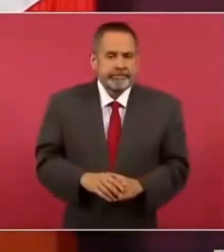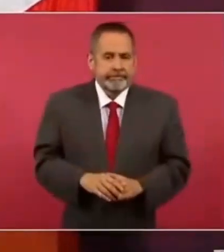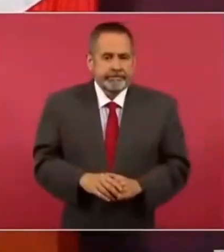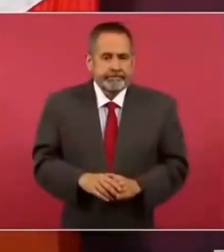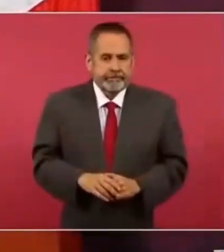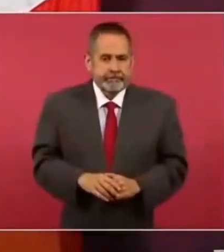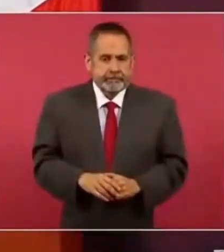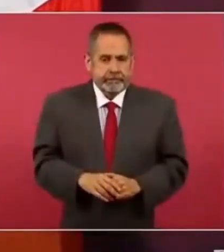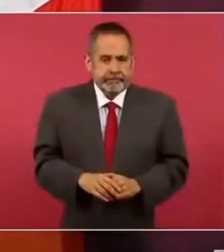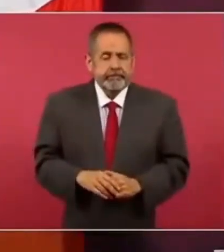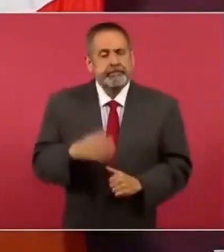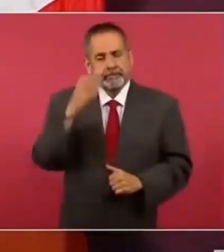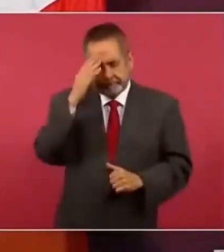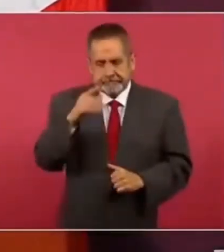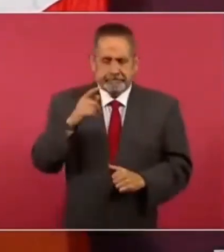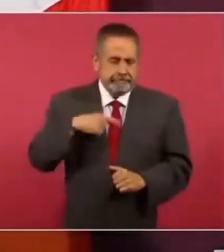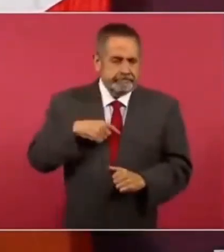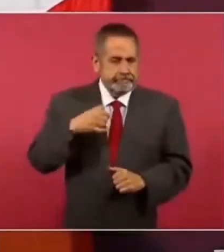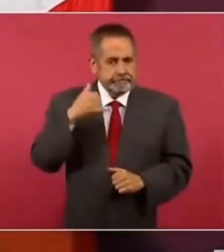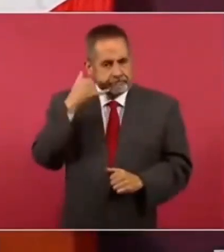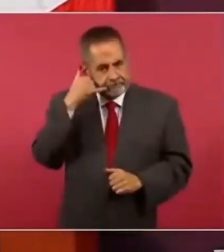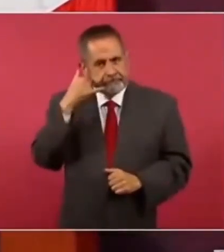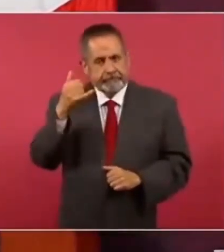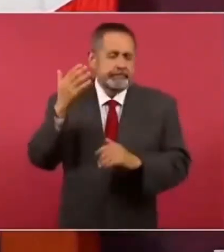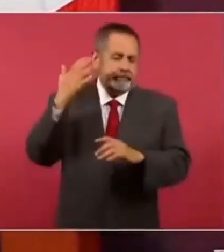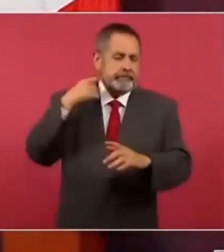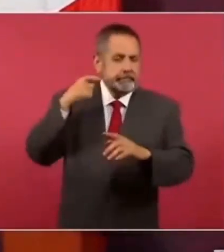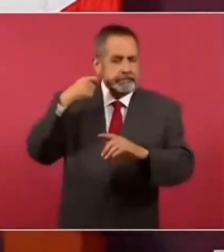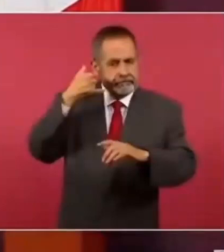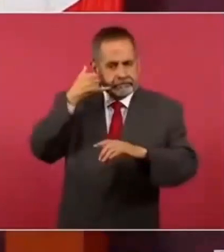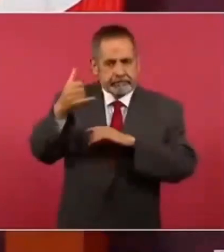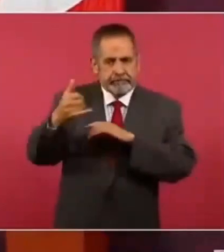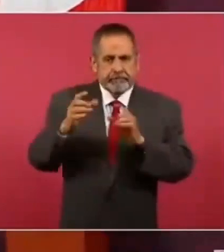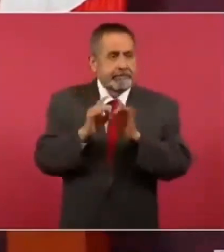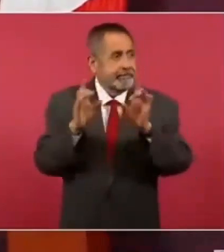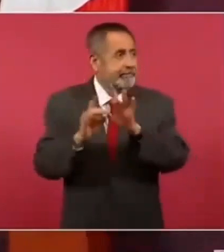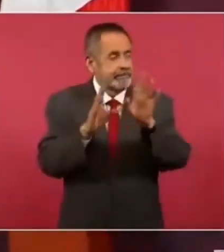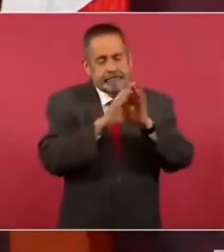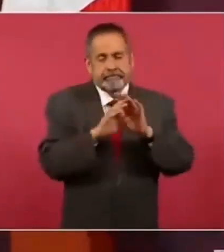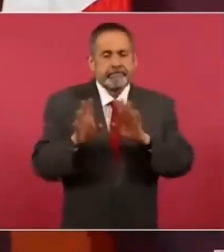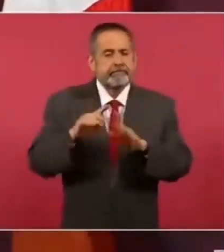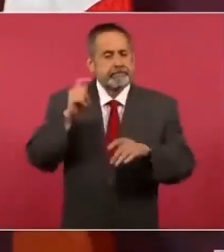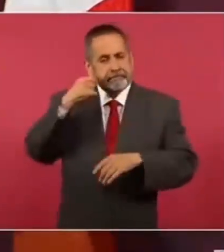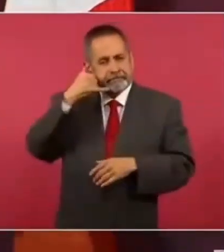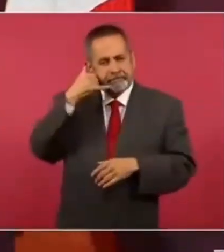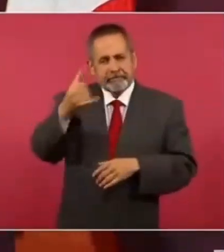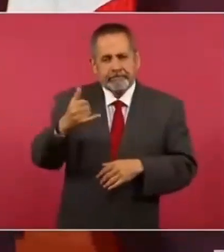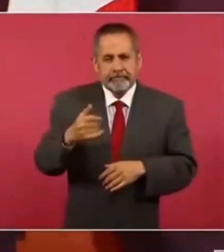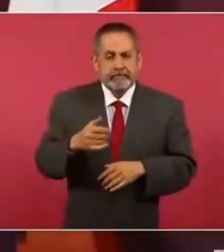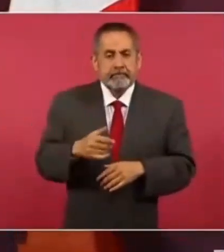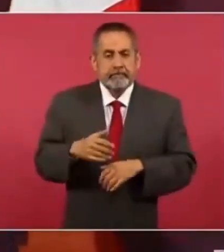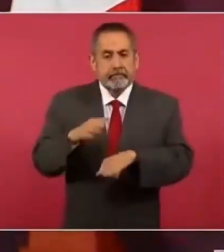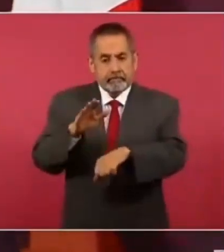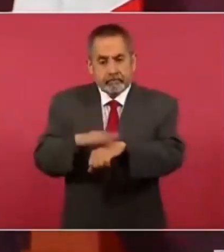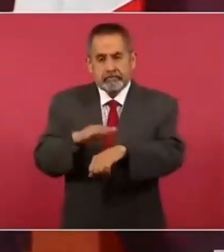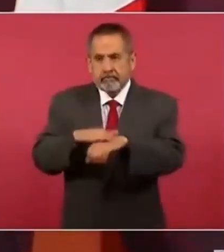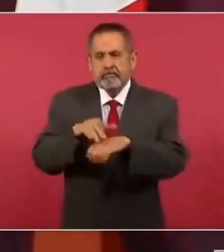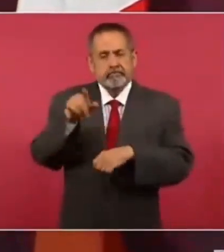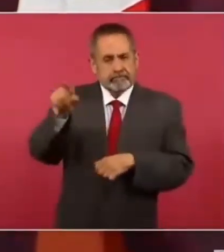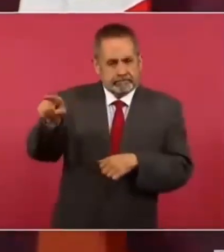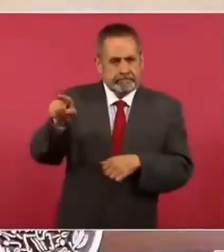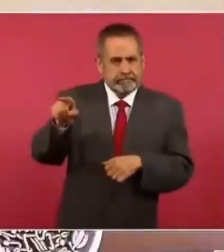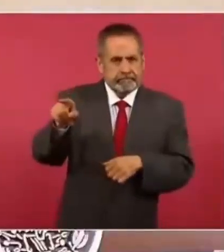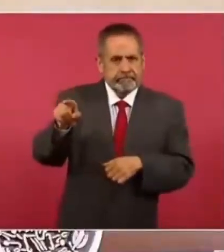ya sabe, porque sí le hablé en su momento, cuando sucedió esta tragedia, de que le pedía que